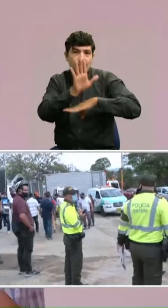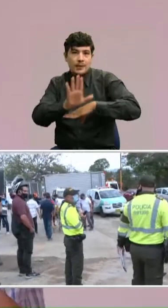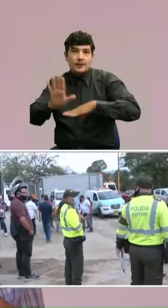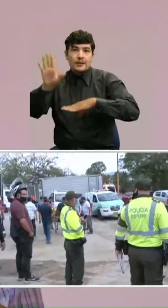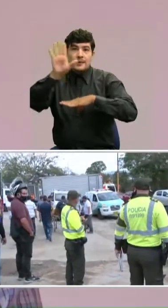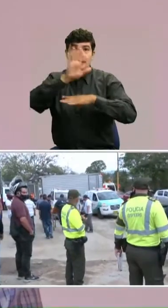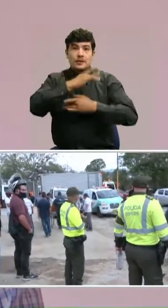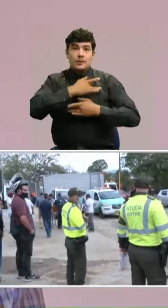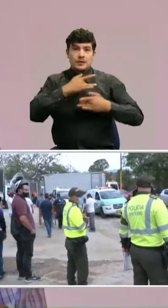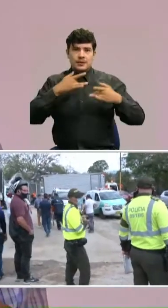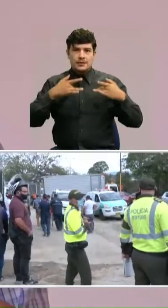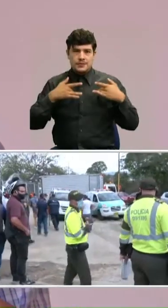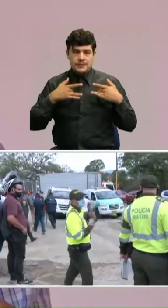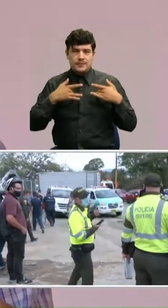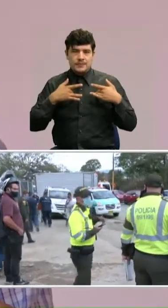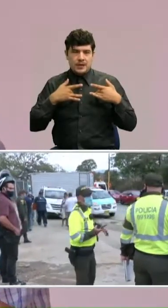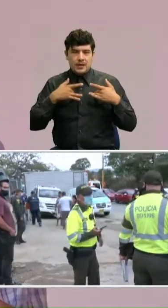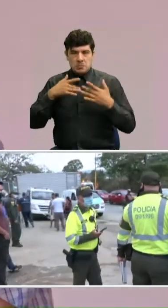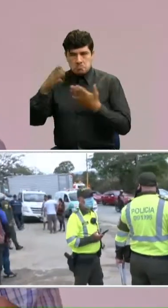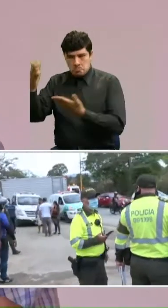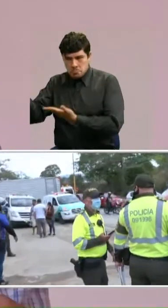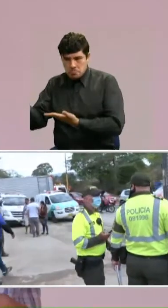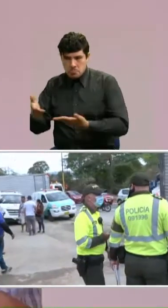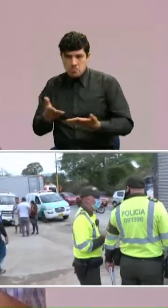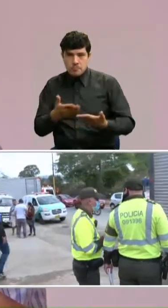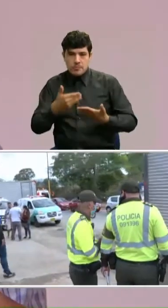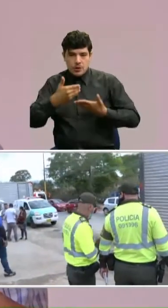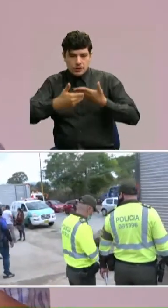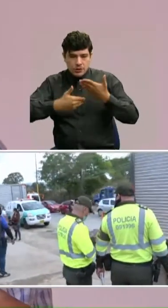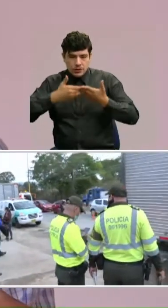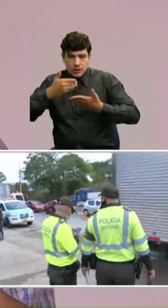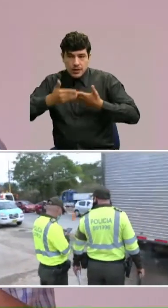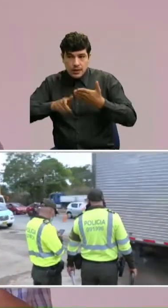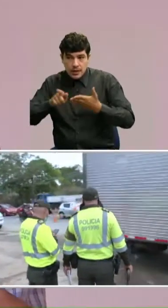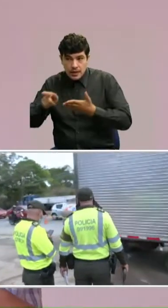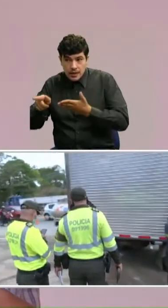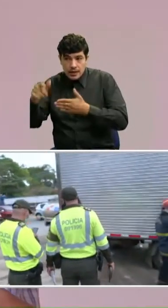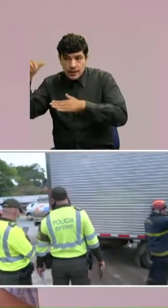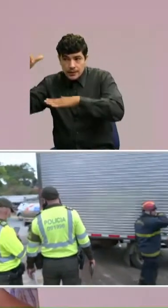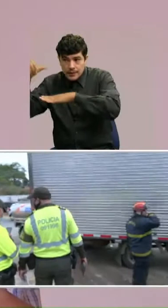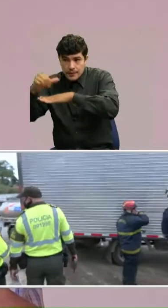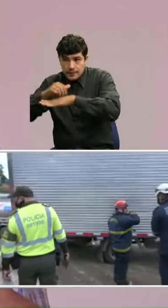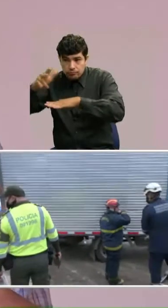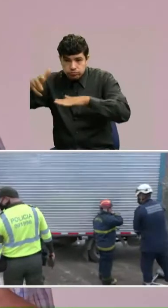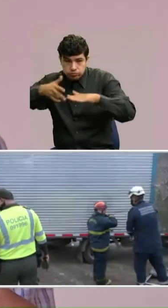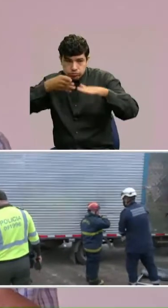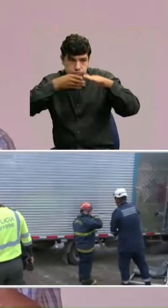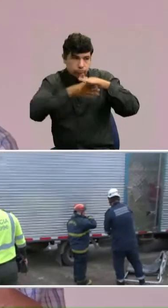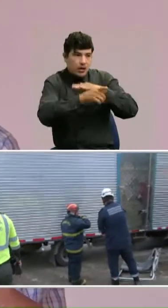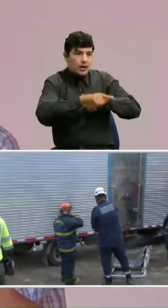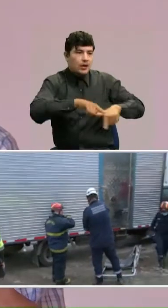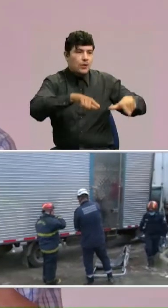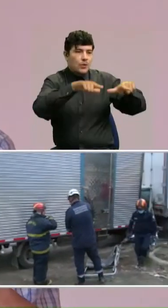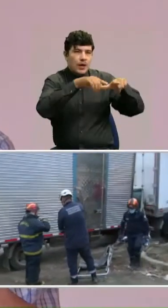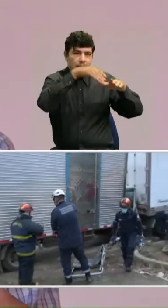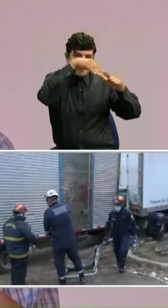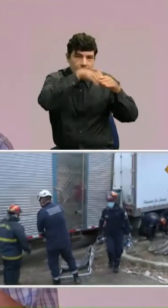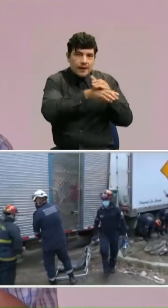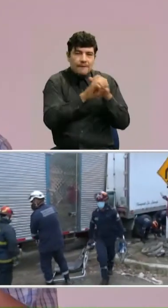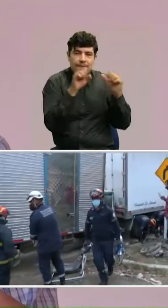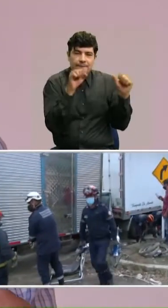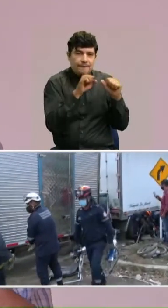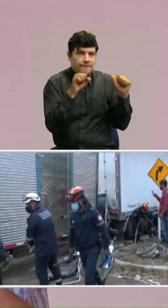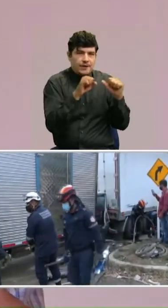salud y se garantiza la cadena de frío desde el día de